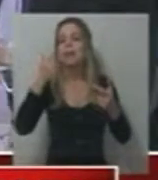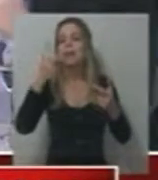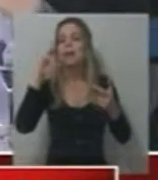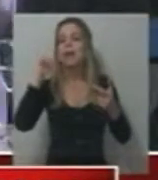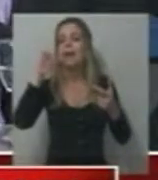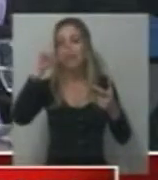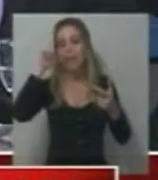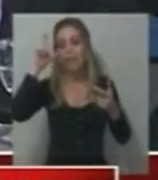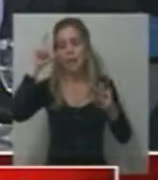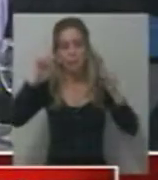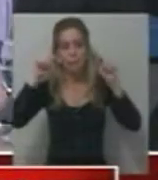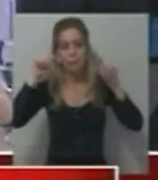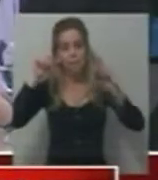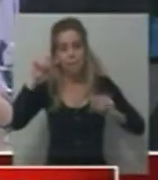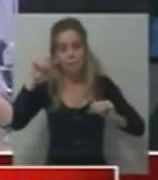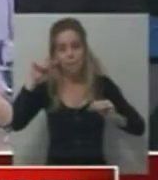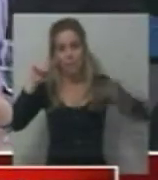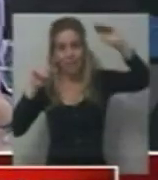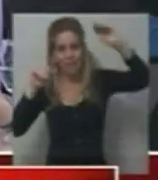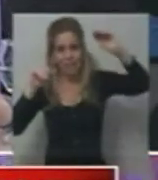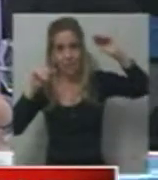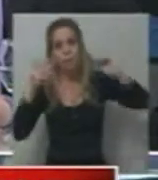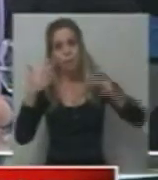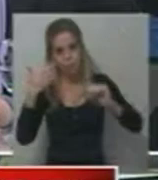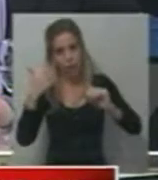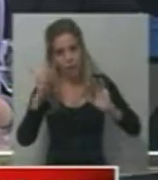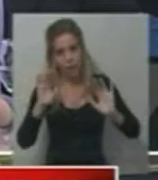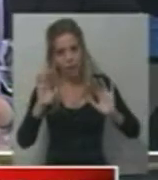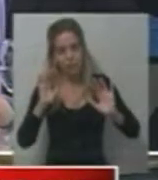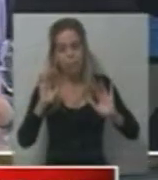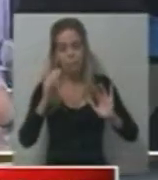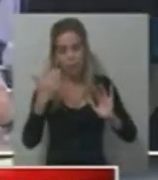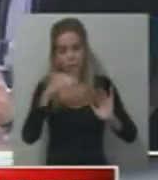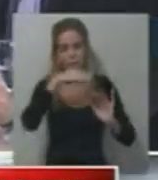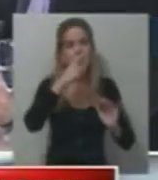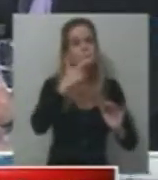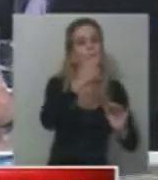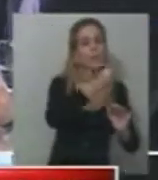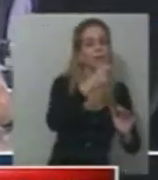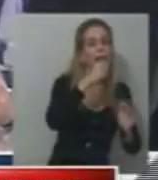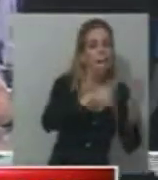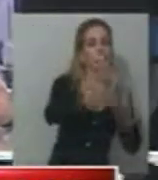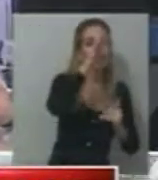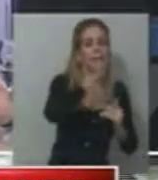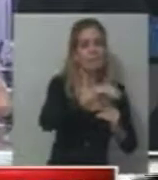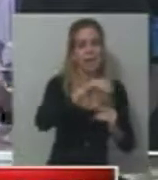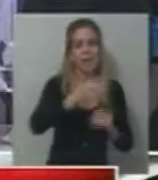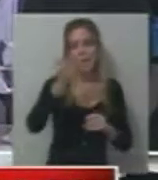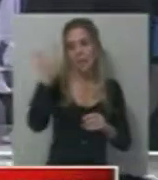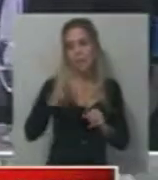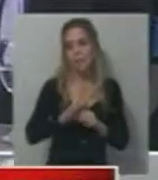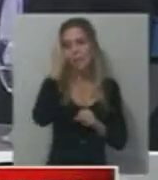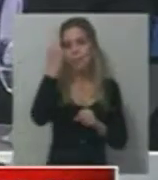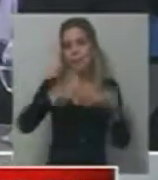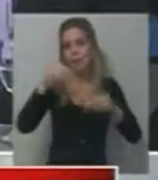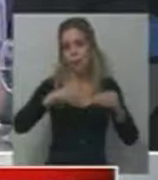en las encuestas, sí, se habría achicado la brecha entre Sergio Massa y Martín Insaurralde en la provincia de Buenos Aires, pero con respecto a las PASO, estamos hablando de diferencias